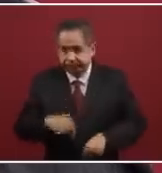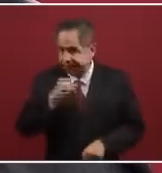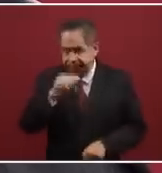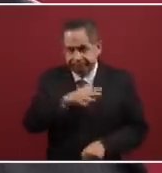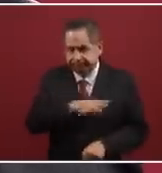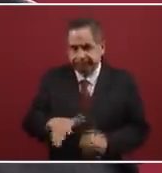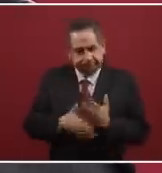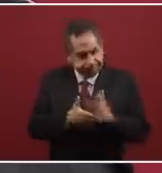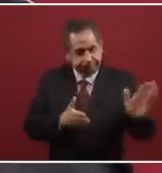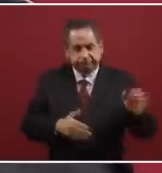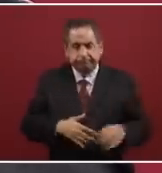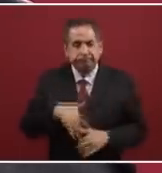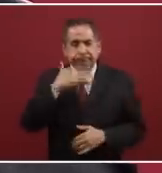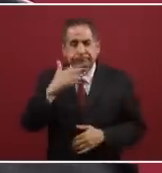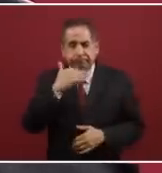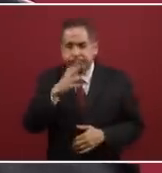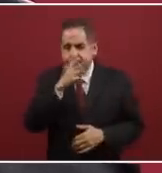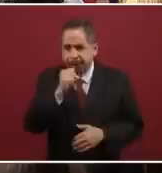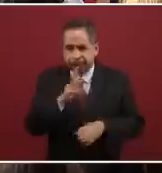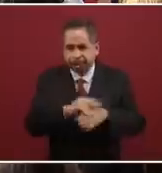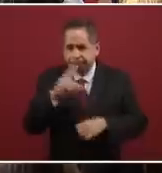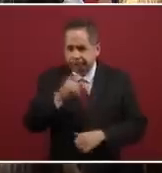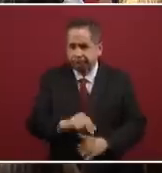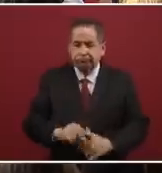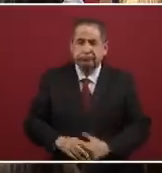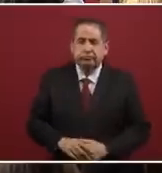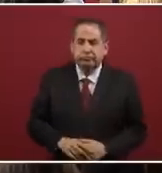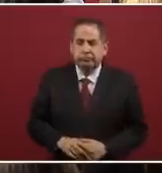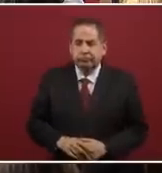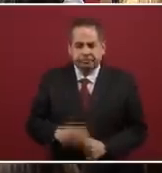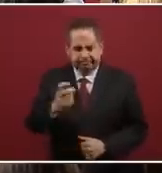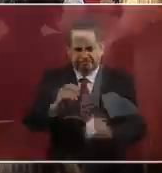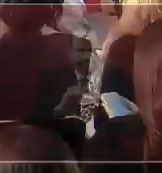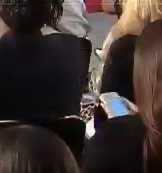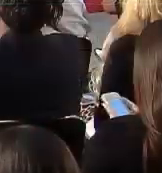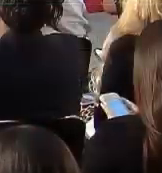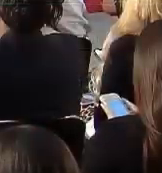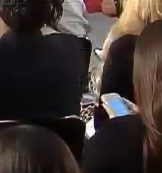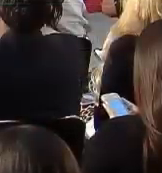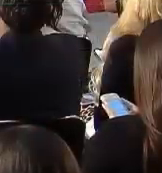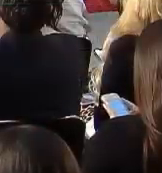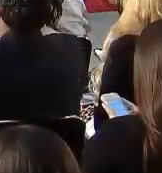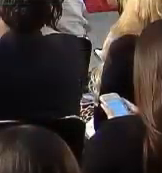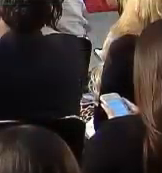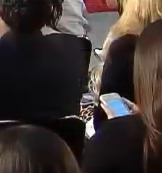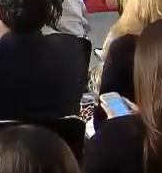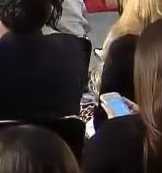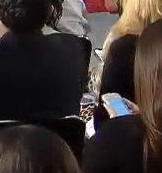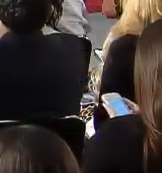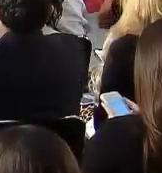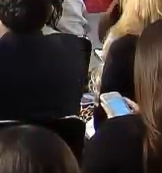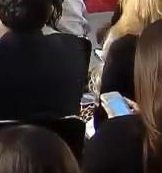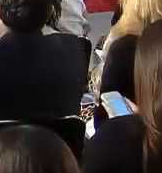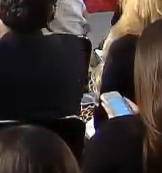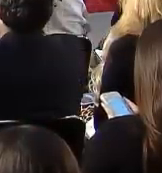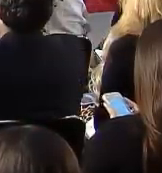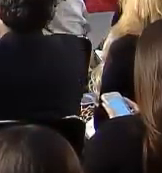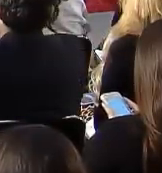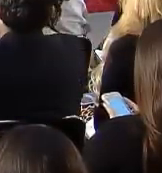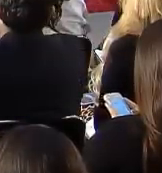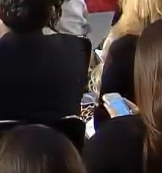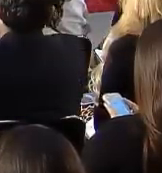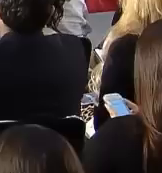espacio para corruptos, así de claro. Además que sí es